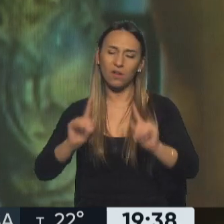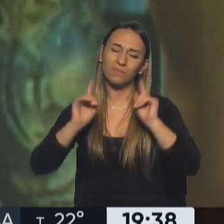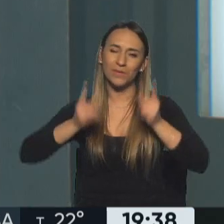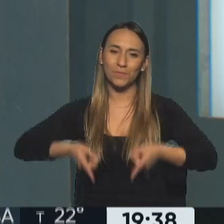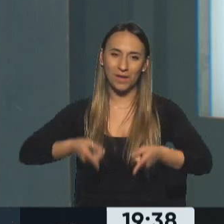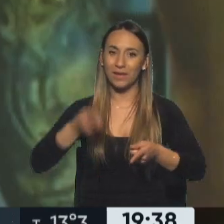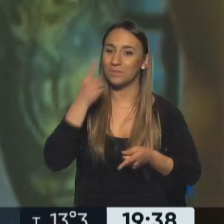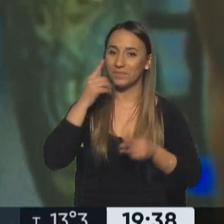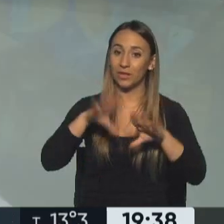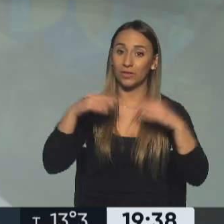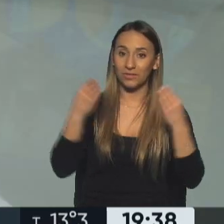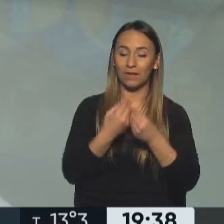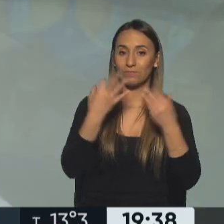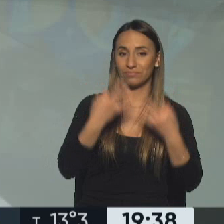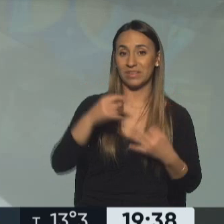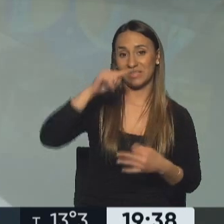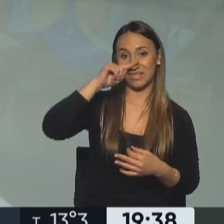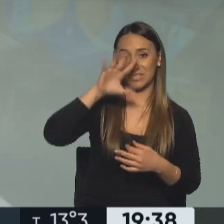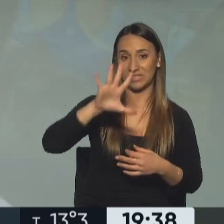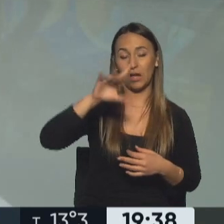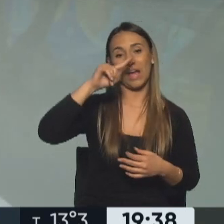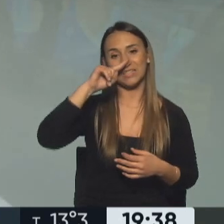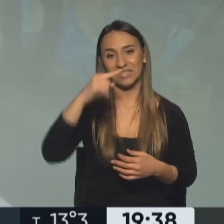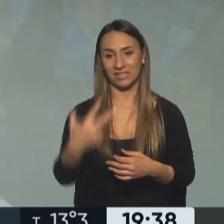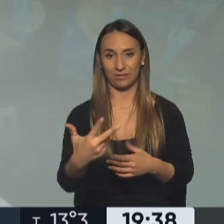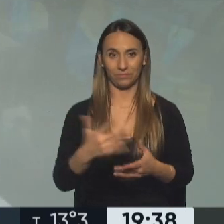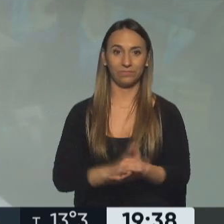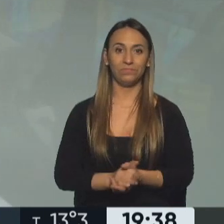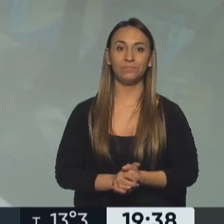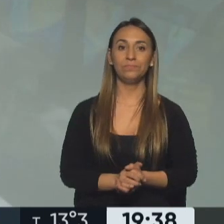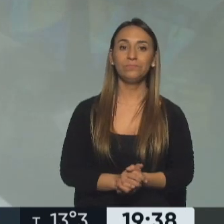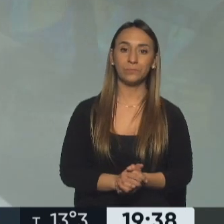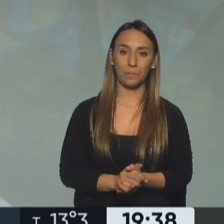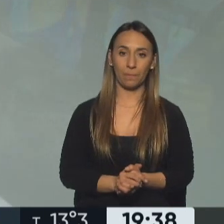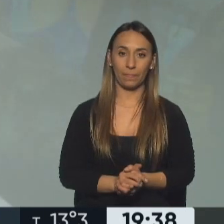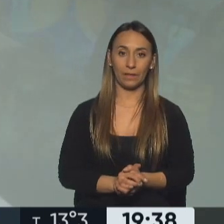acá 75 está, abrime, a 75. Abrime esto, abrímelo. Sí. Abrímelo.